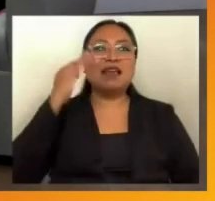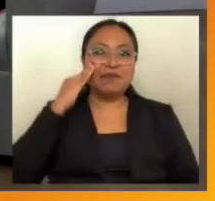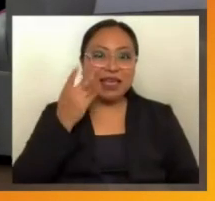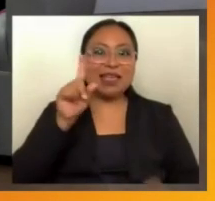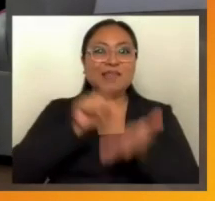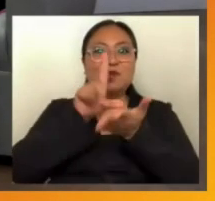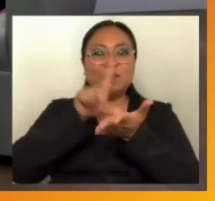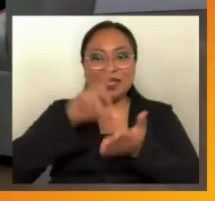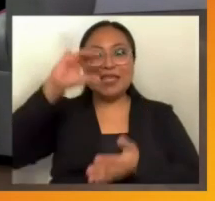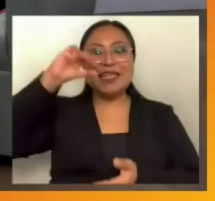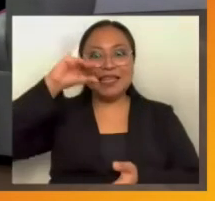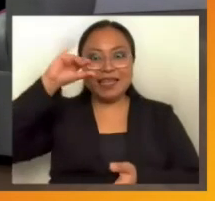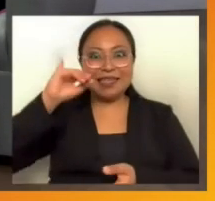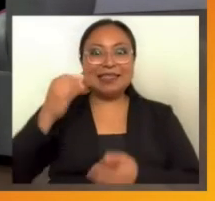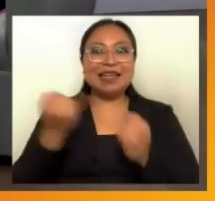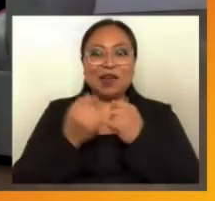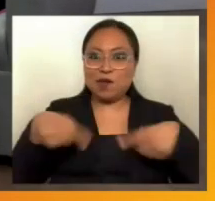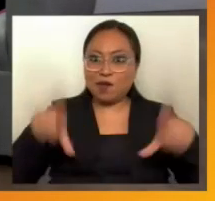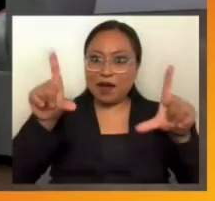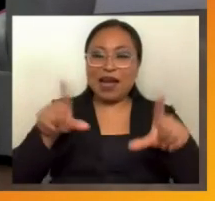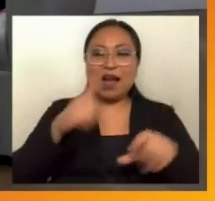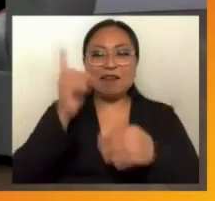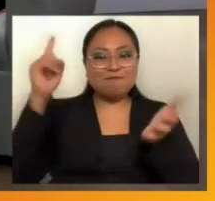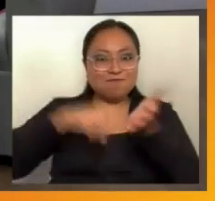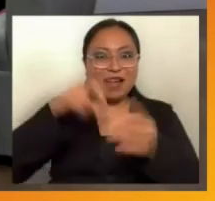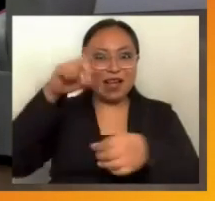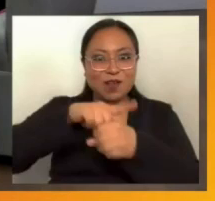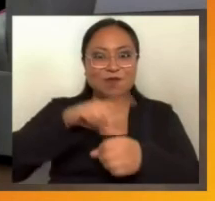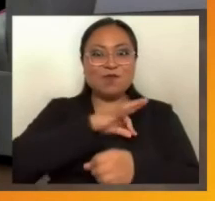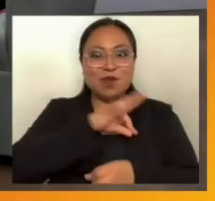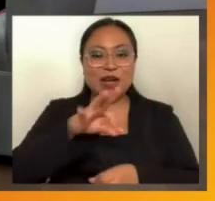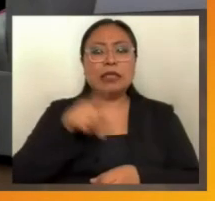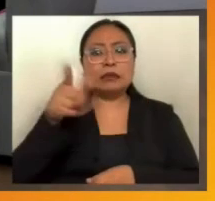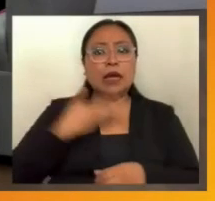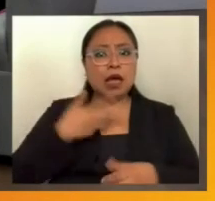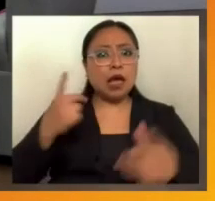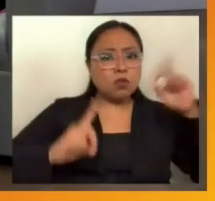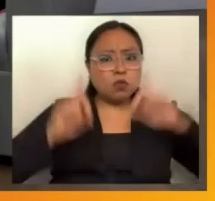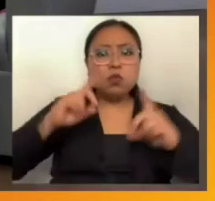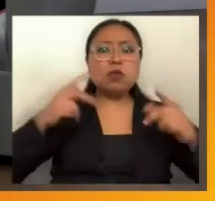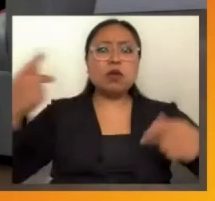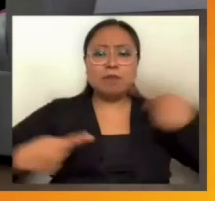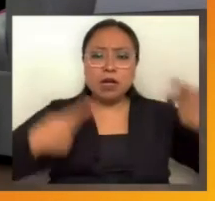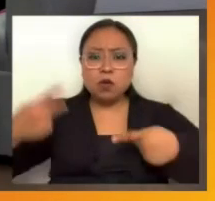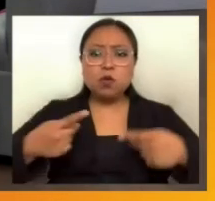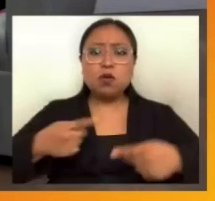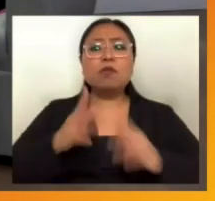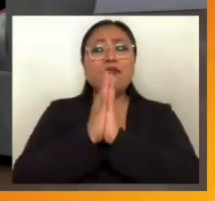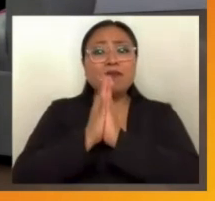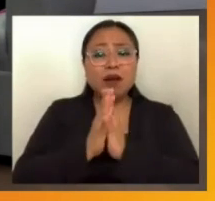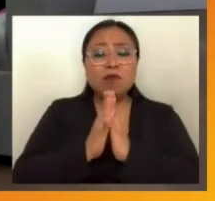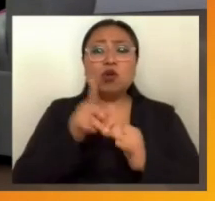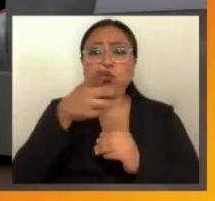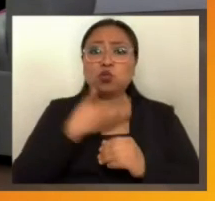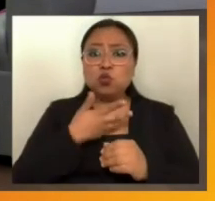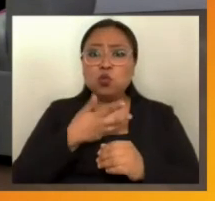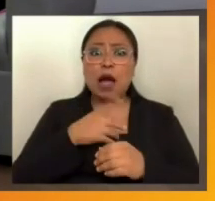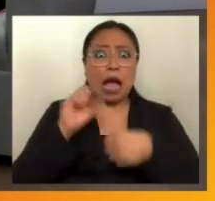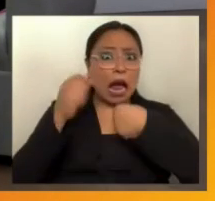sociales, que si tienen alguna duda, pregunten, acudan al médico, que no lo dejen pasar,